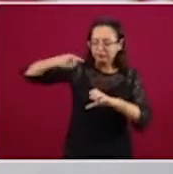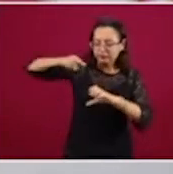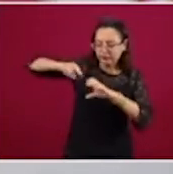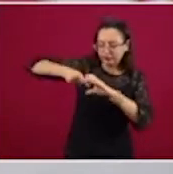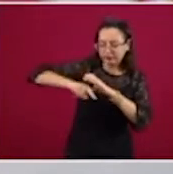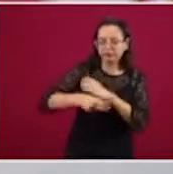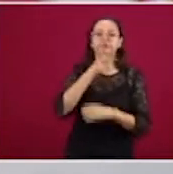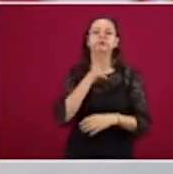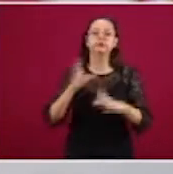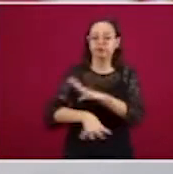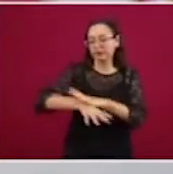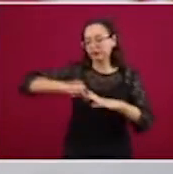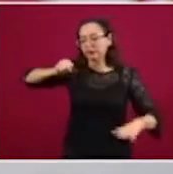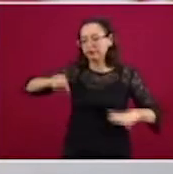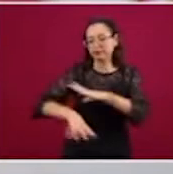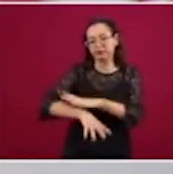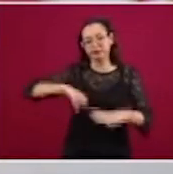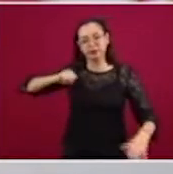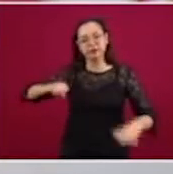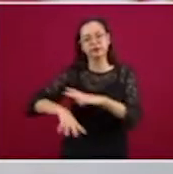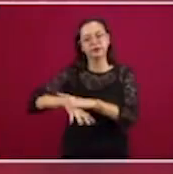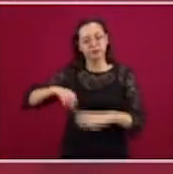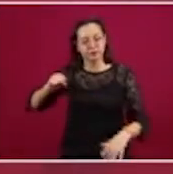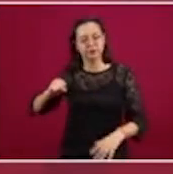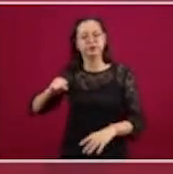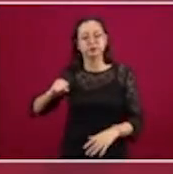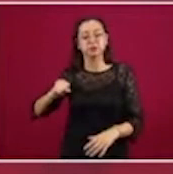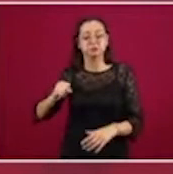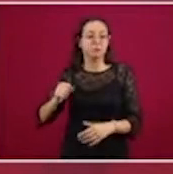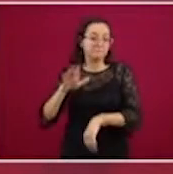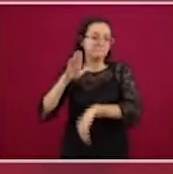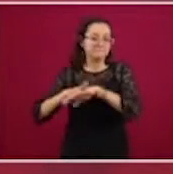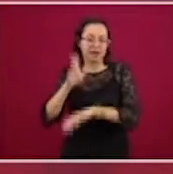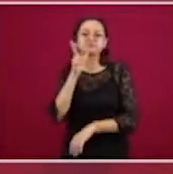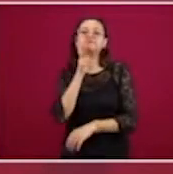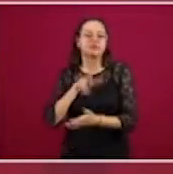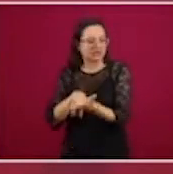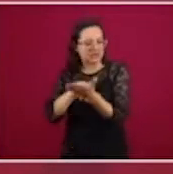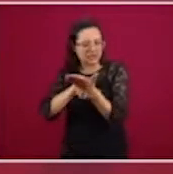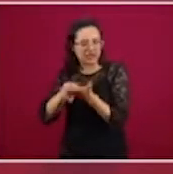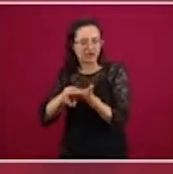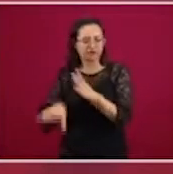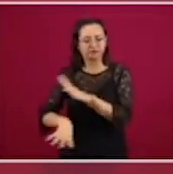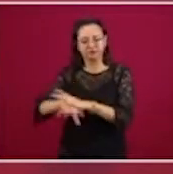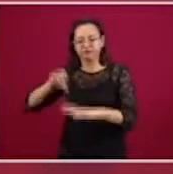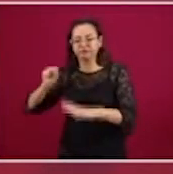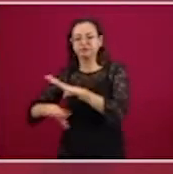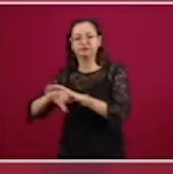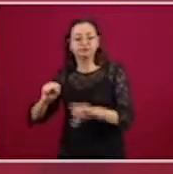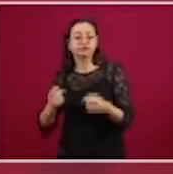más pozos petroleros para extraer más petróleo crudo, así